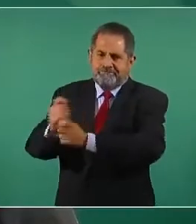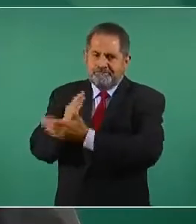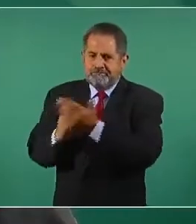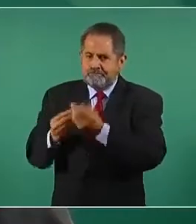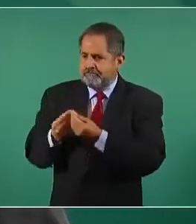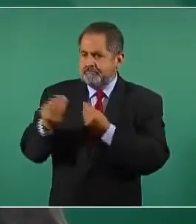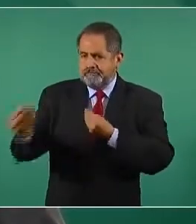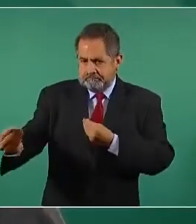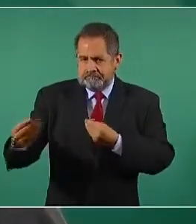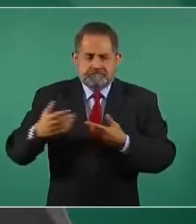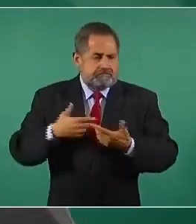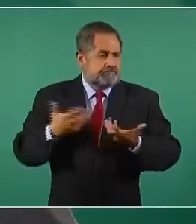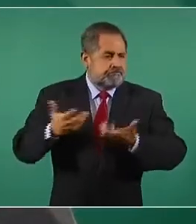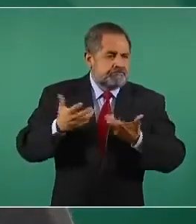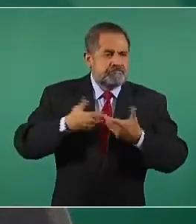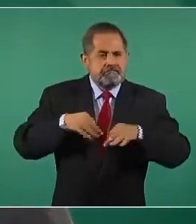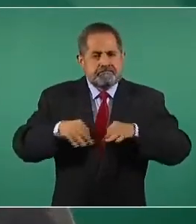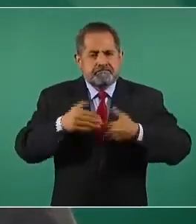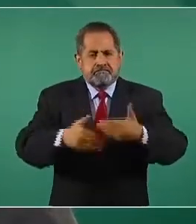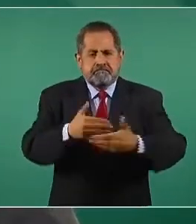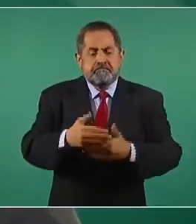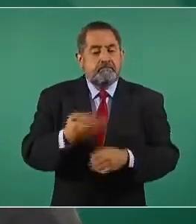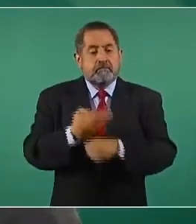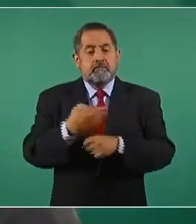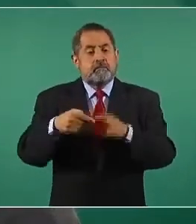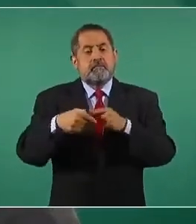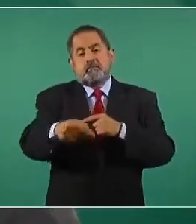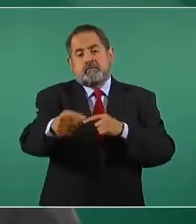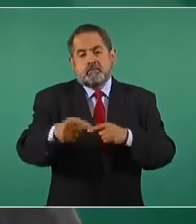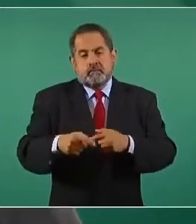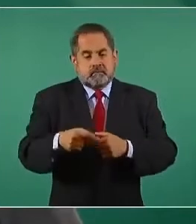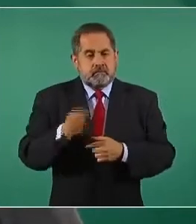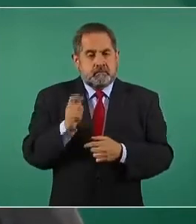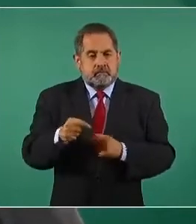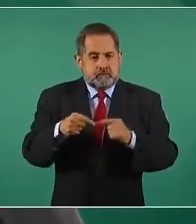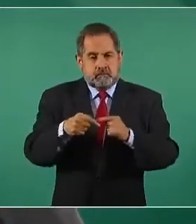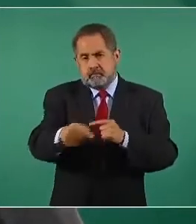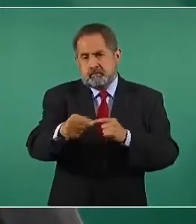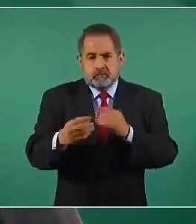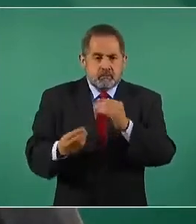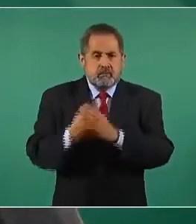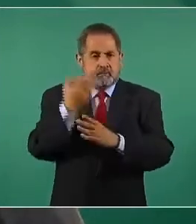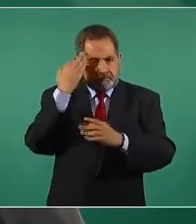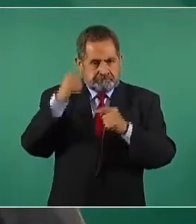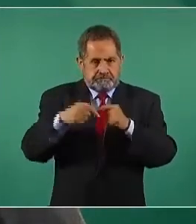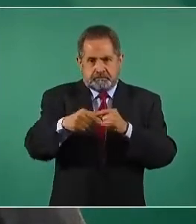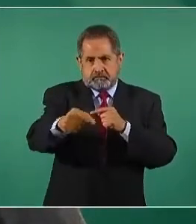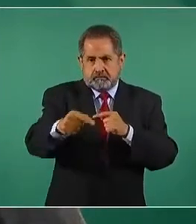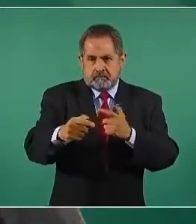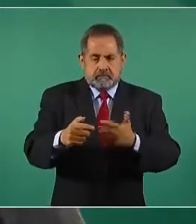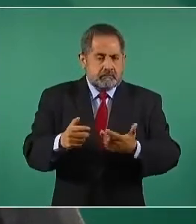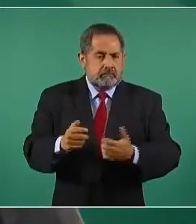Y ahora, en este tramo, en esta nueva etapa,